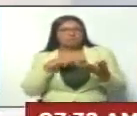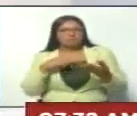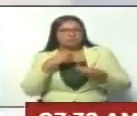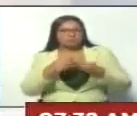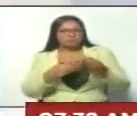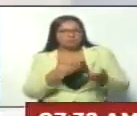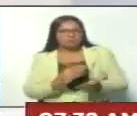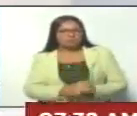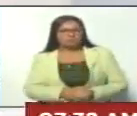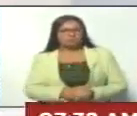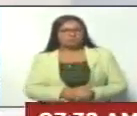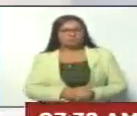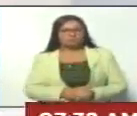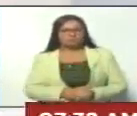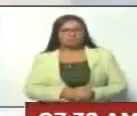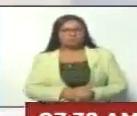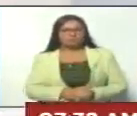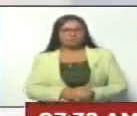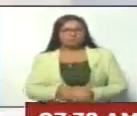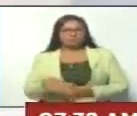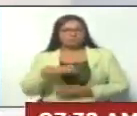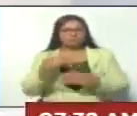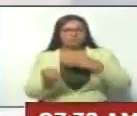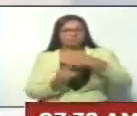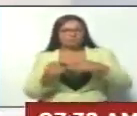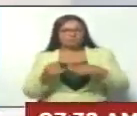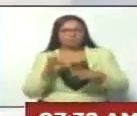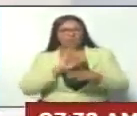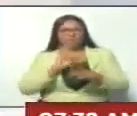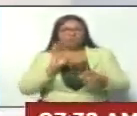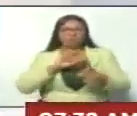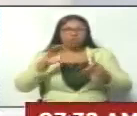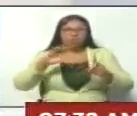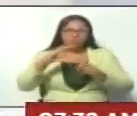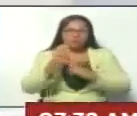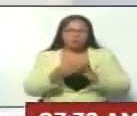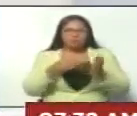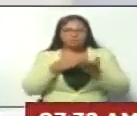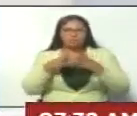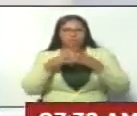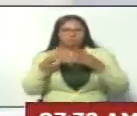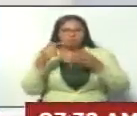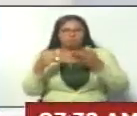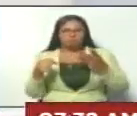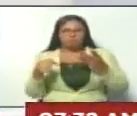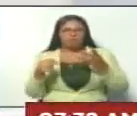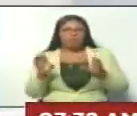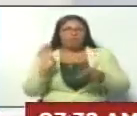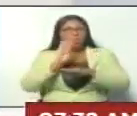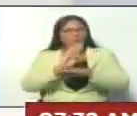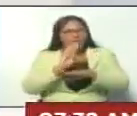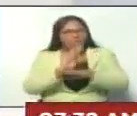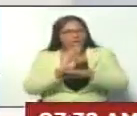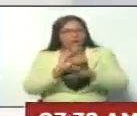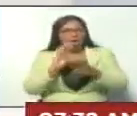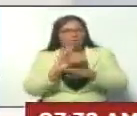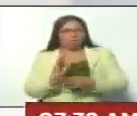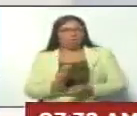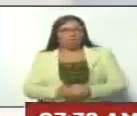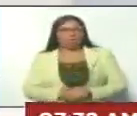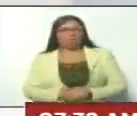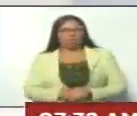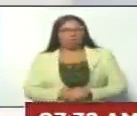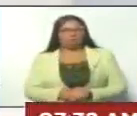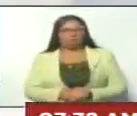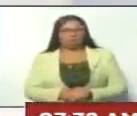donde el Instituto de Patrimonio Cultural garantizó toda la cadena de custodia. Una medida de protección. Una medida